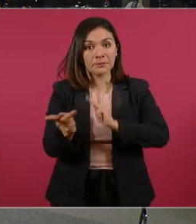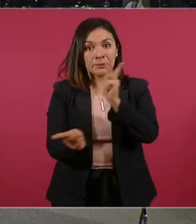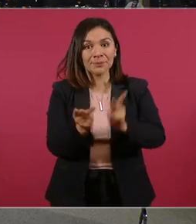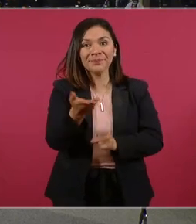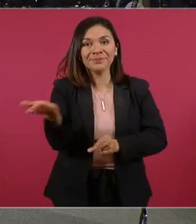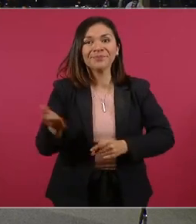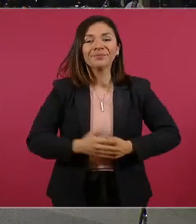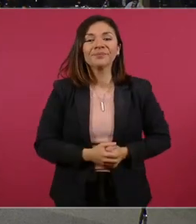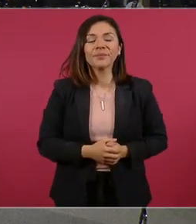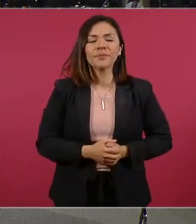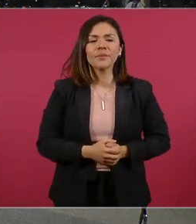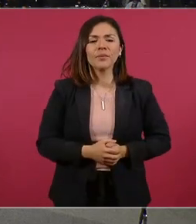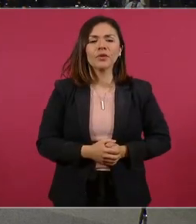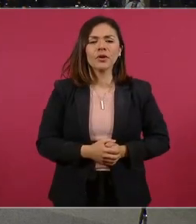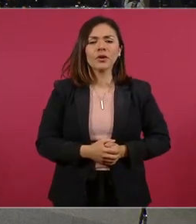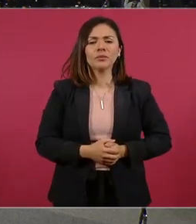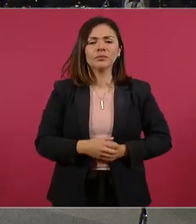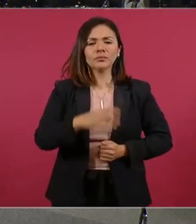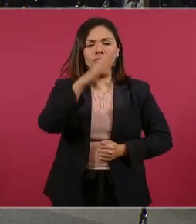¿Cómo?